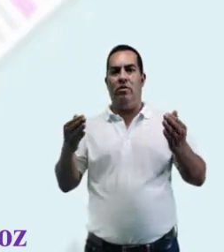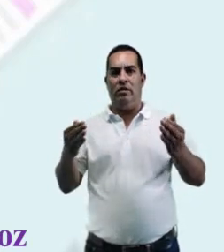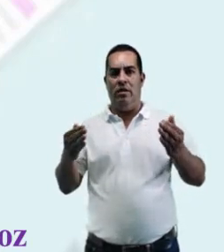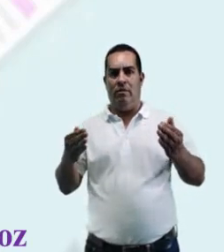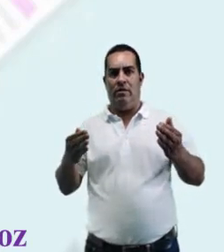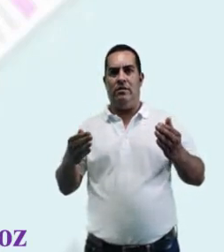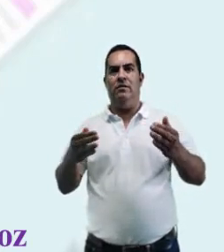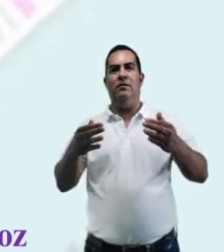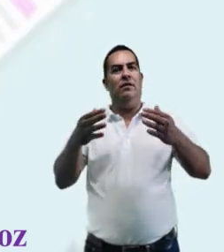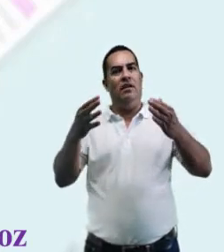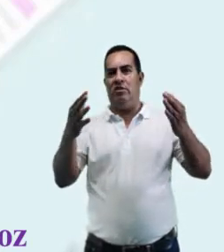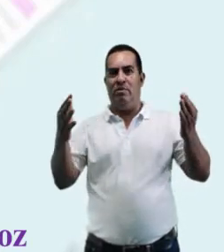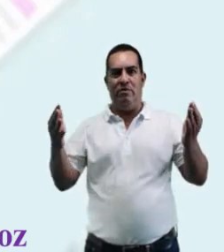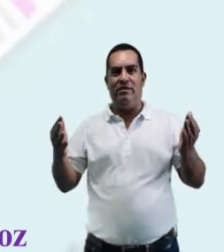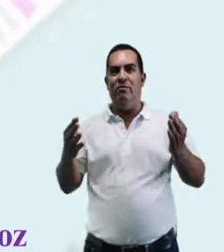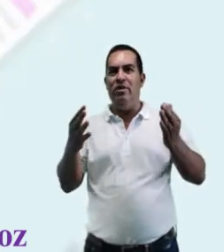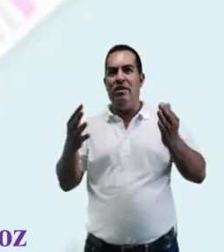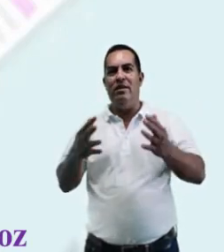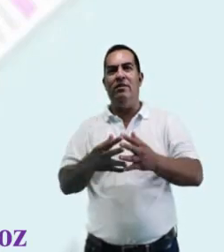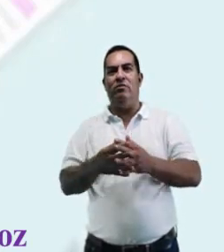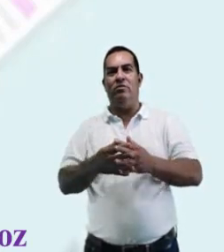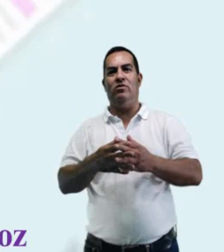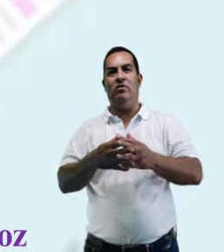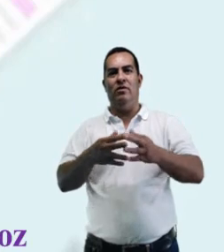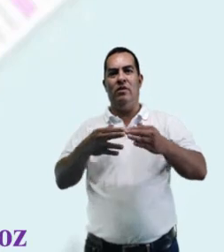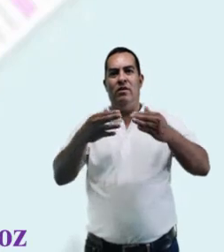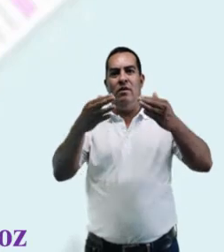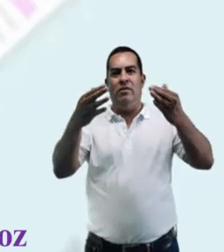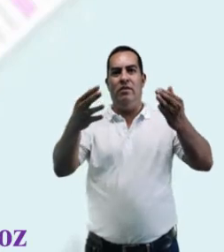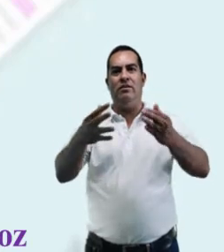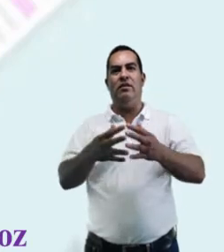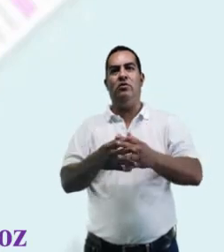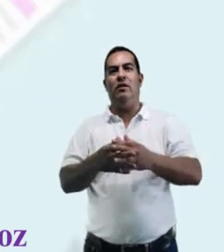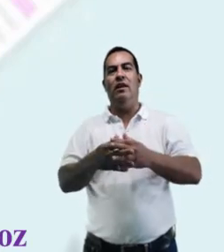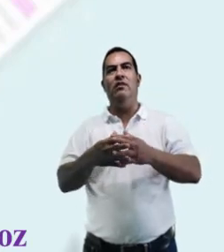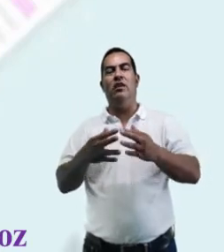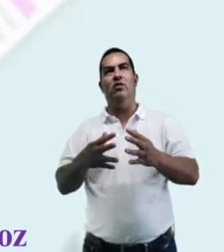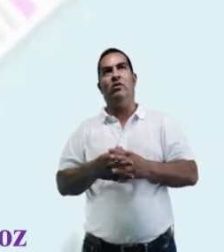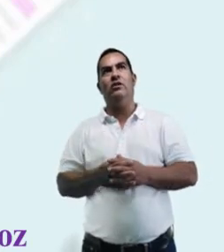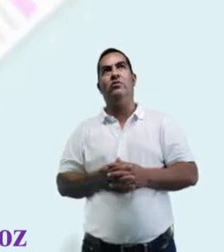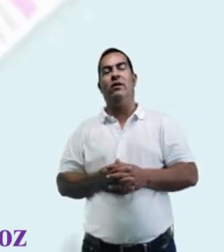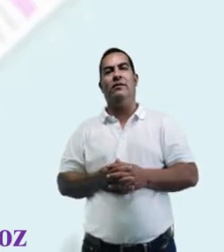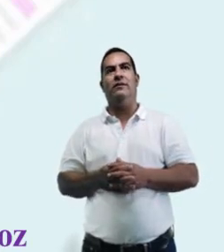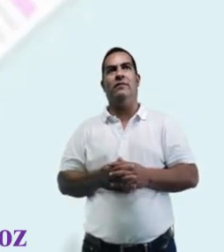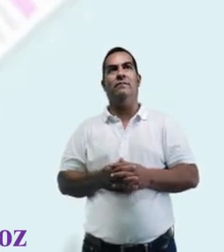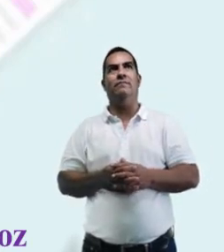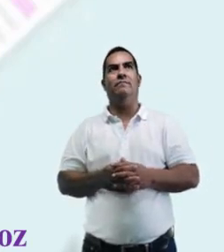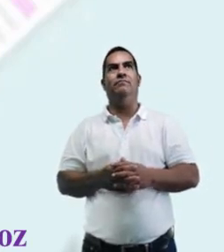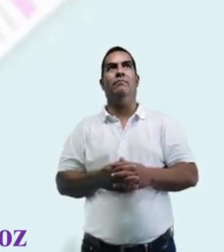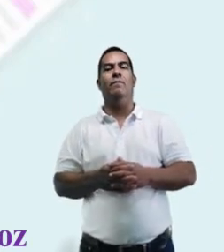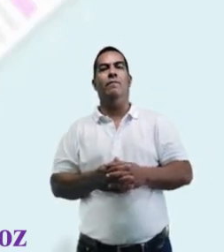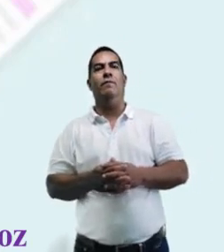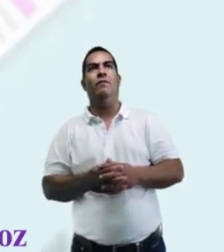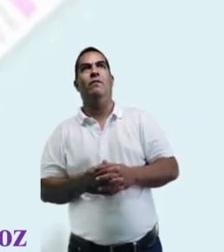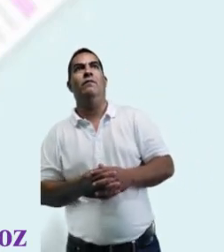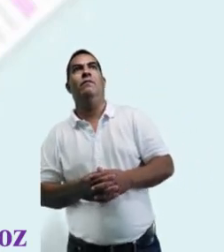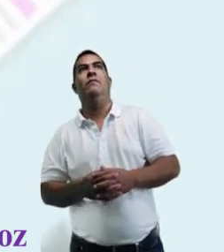y Educativas. Espero estén muy atentos desde el interior de su casa.